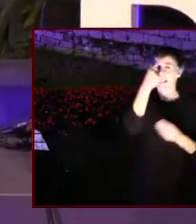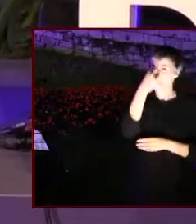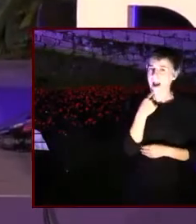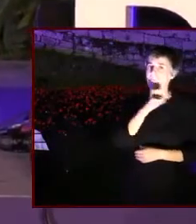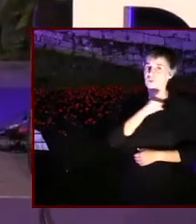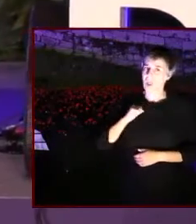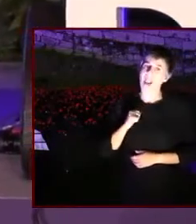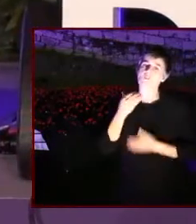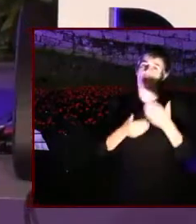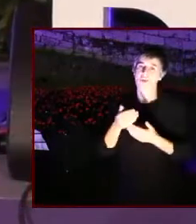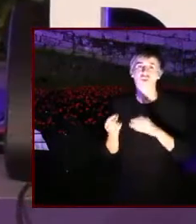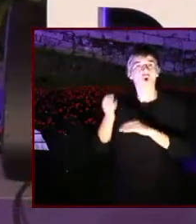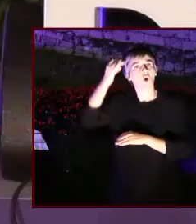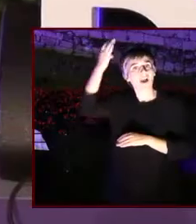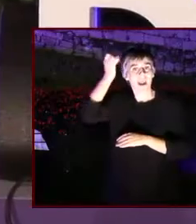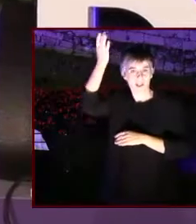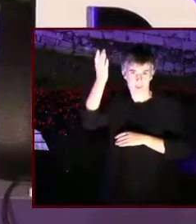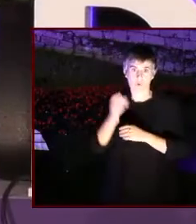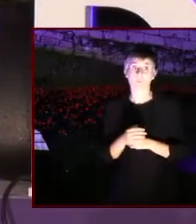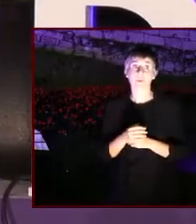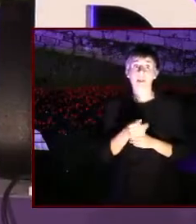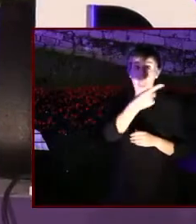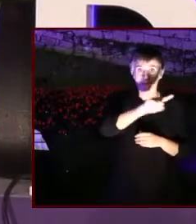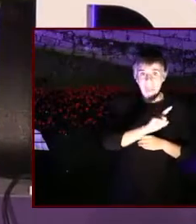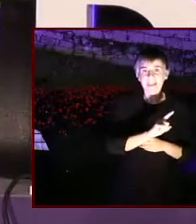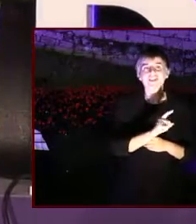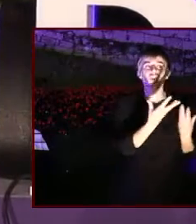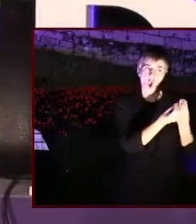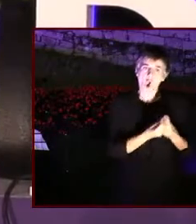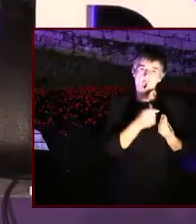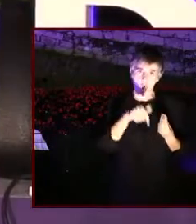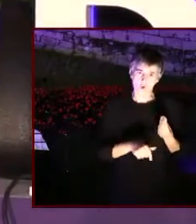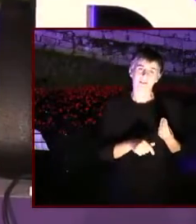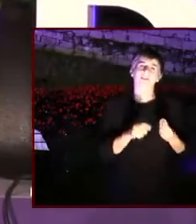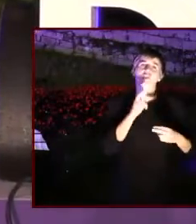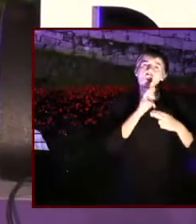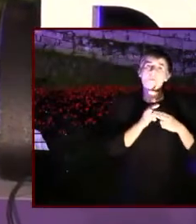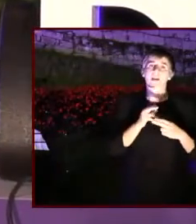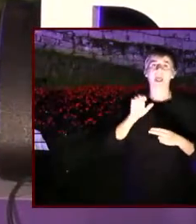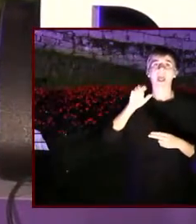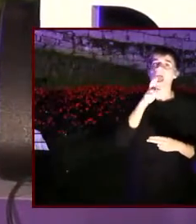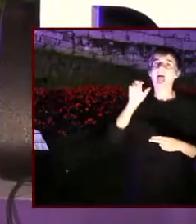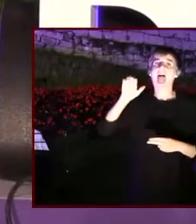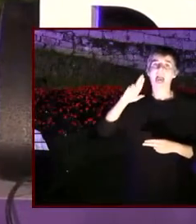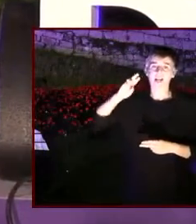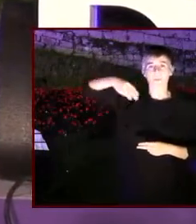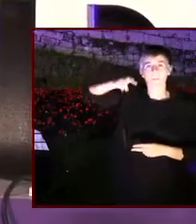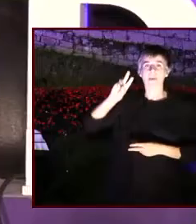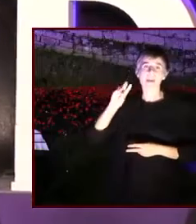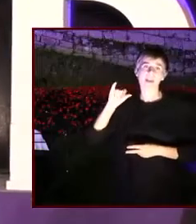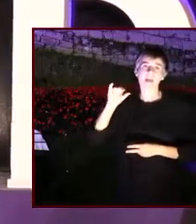Elas acompáñanos hoxe e son Patricia Armida, Andy González, Waiza